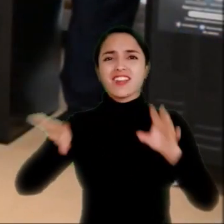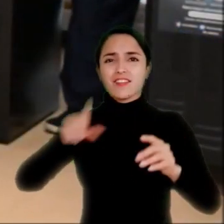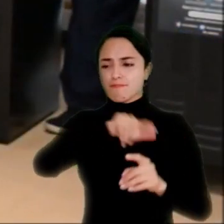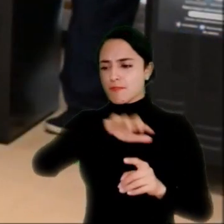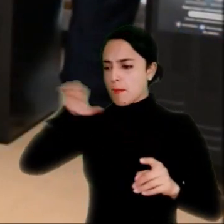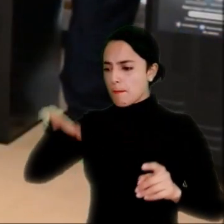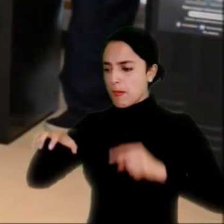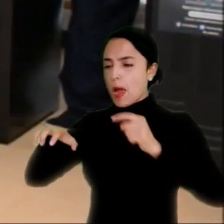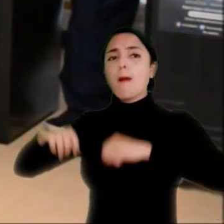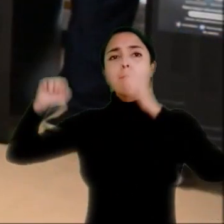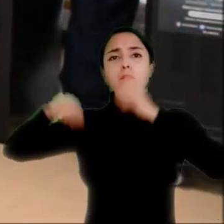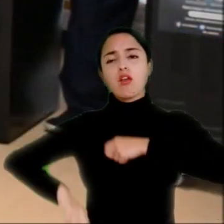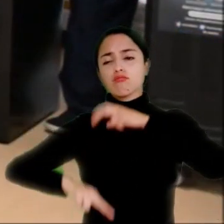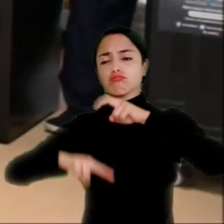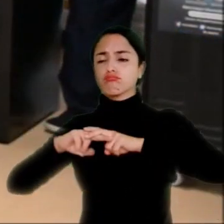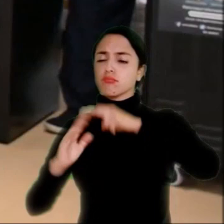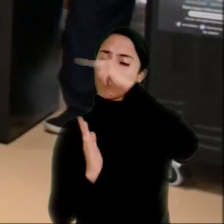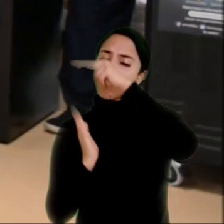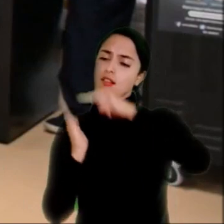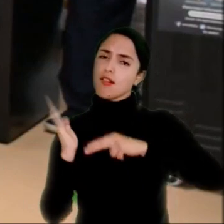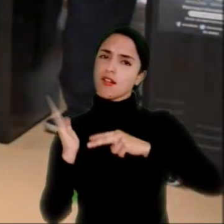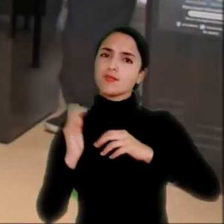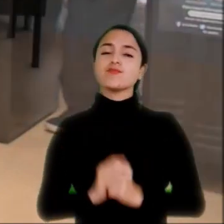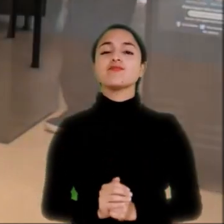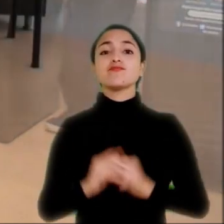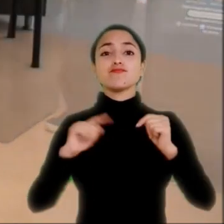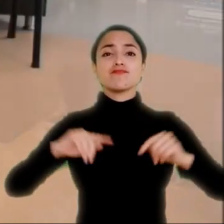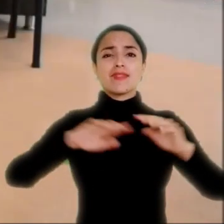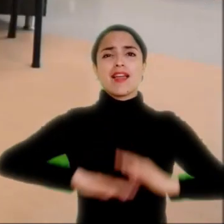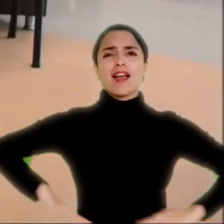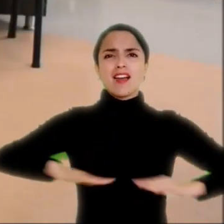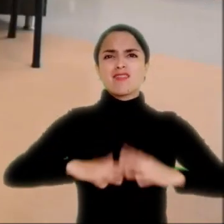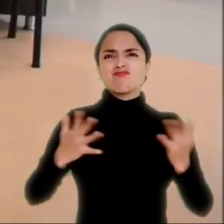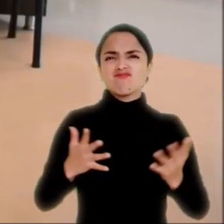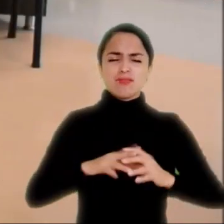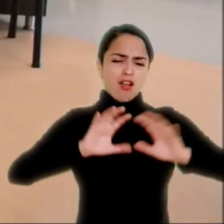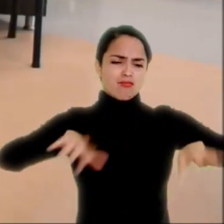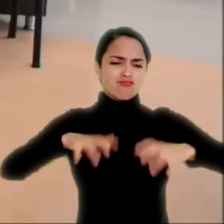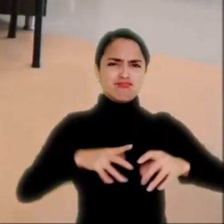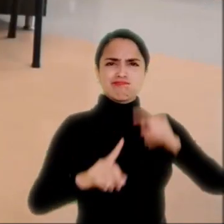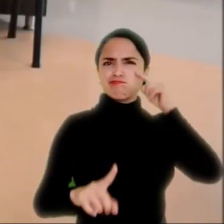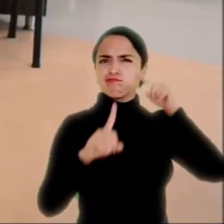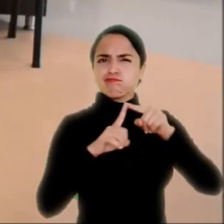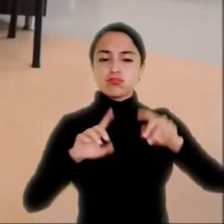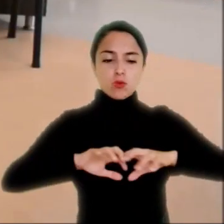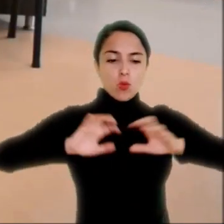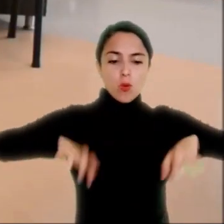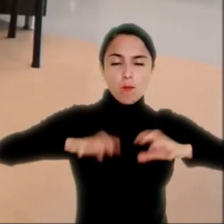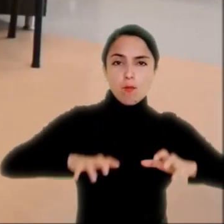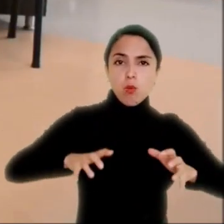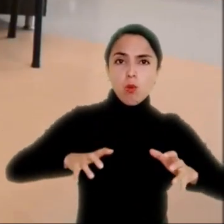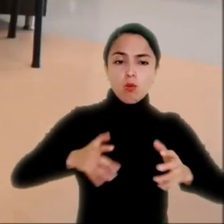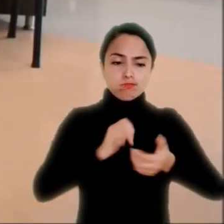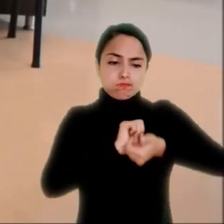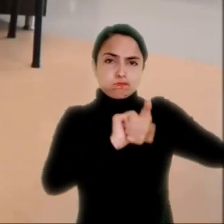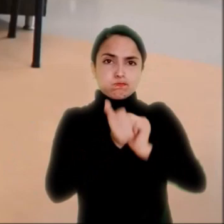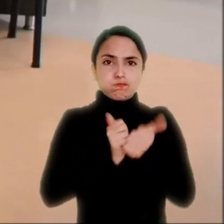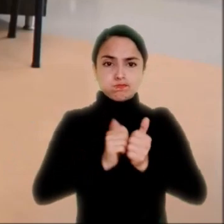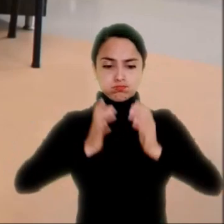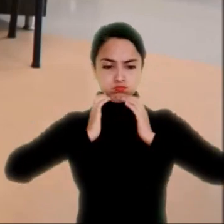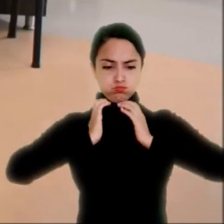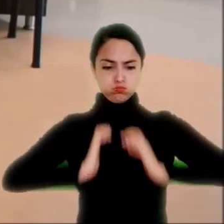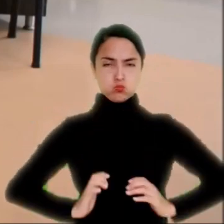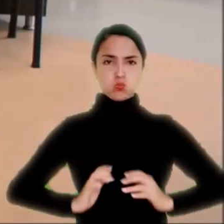pequeñas zonas de lectura. Aquí se realizan diferentes actividades que resaltan el deporte, el cuidado del cuerpo,